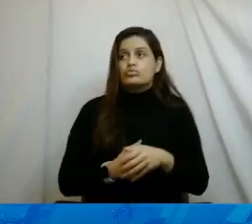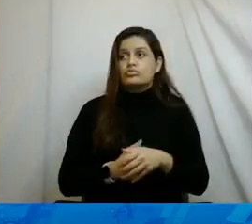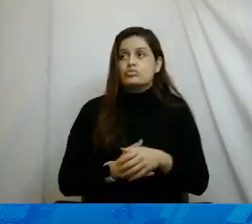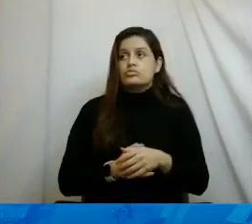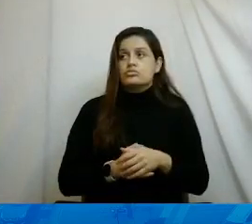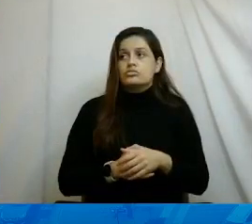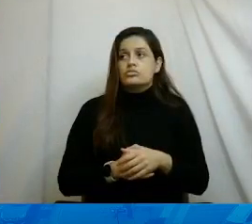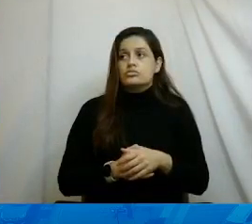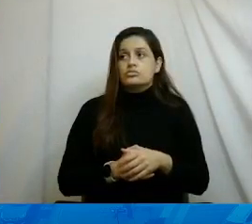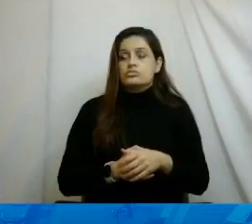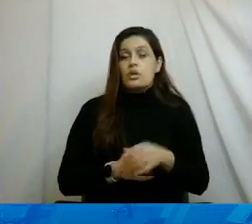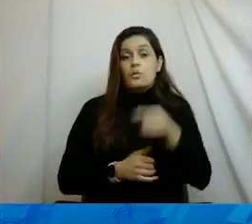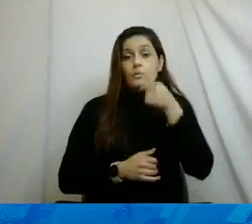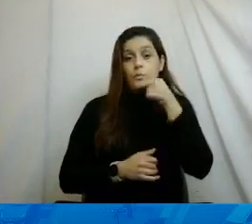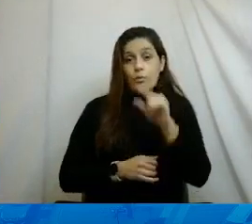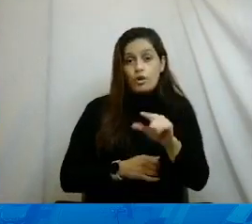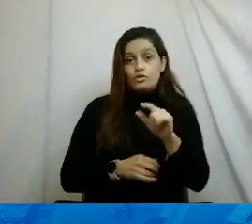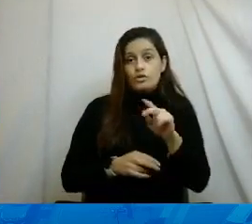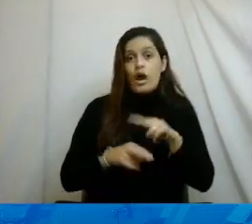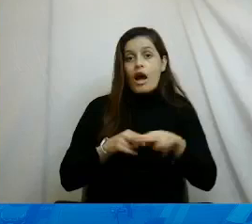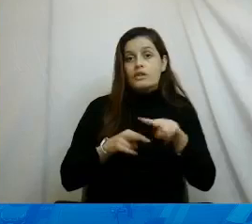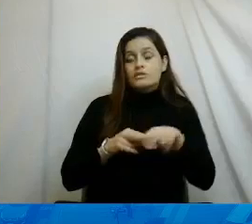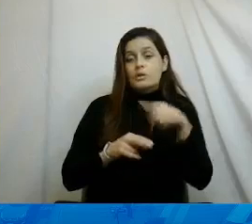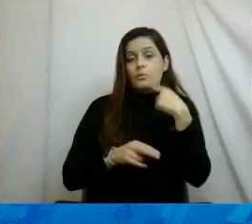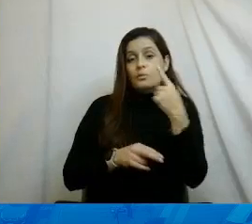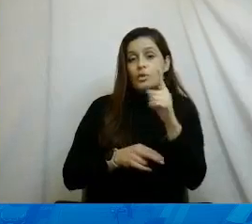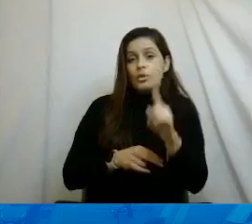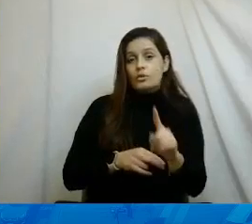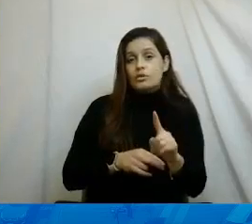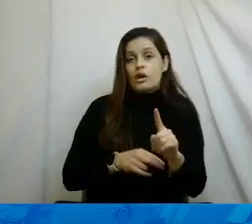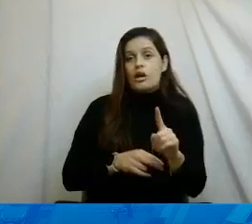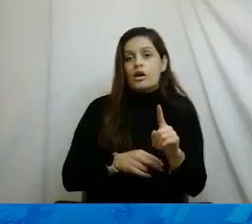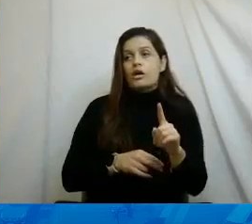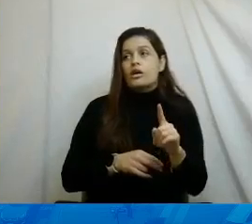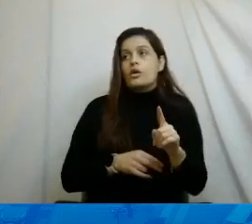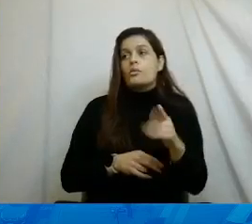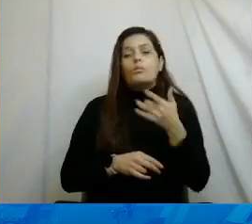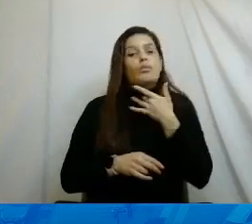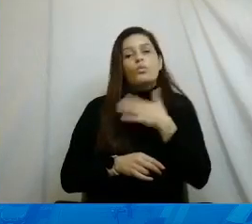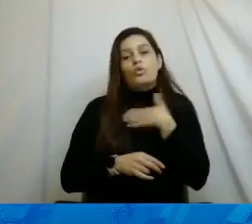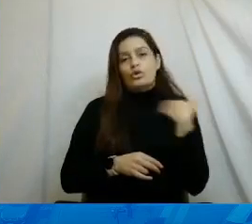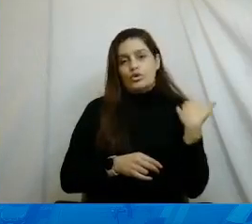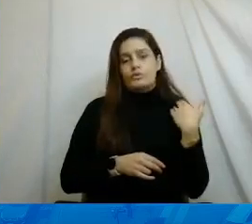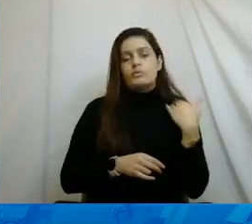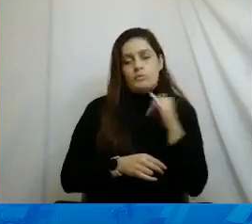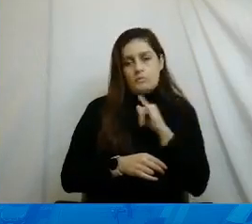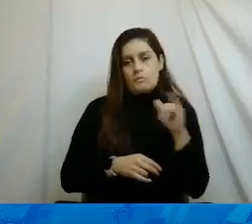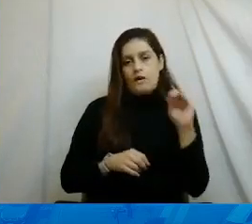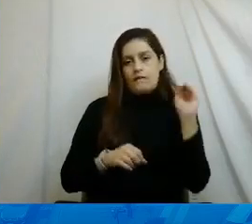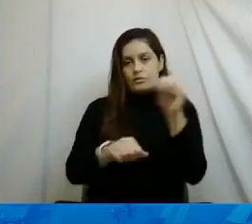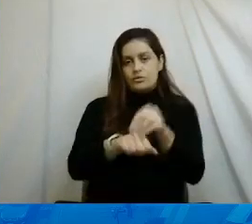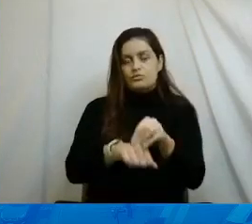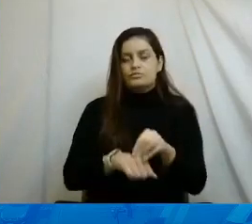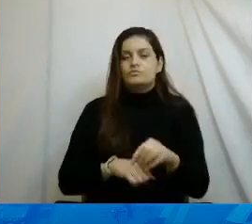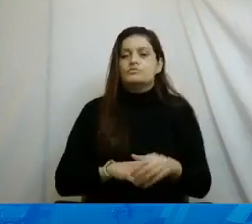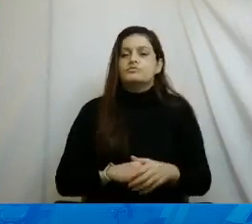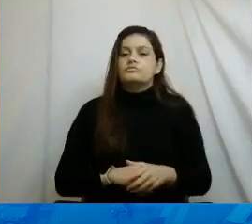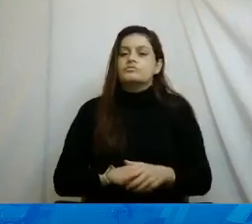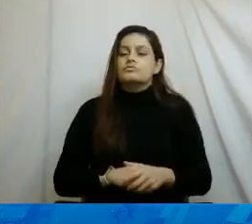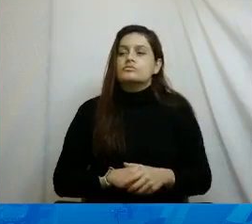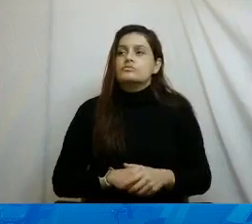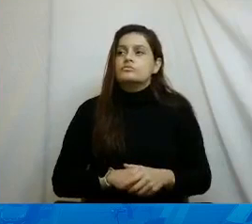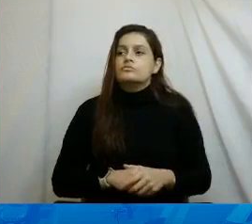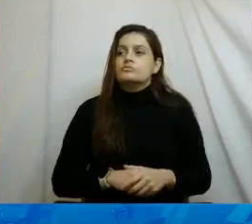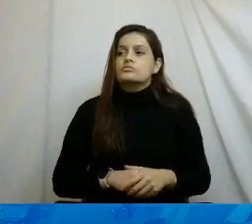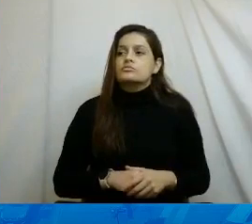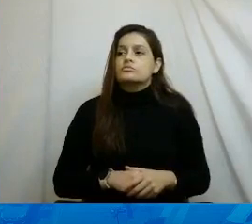vamos a hacer la consulta para ver si obtenemos ese antecedente. Gracias, director. Reforzar también